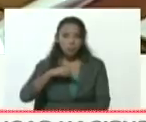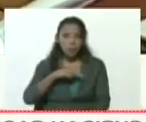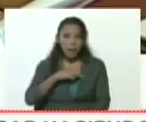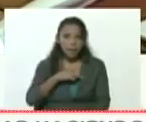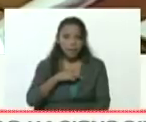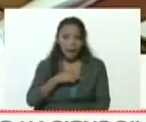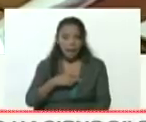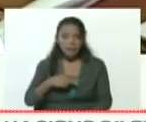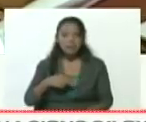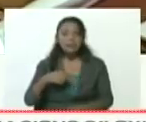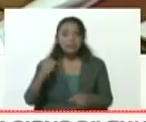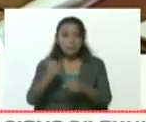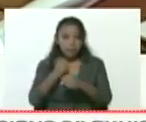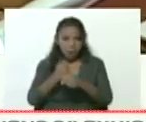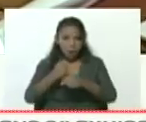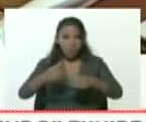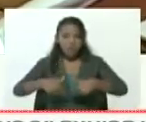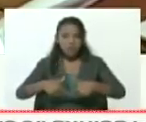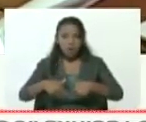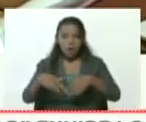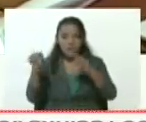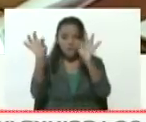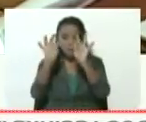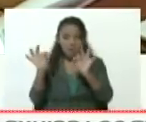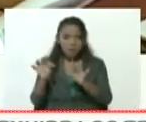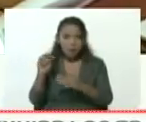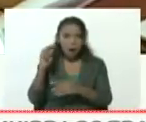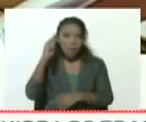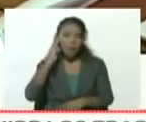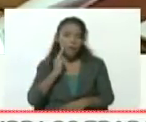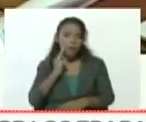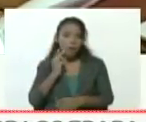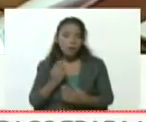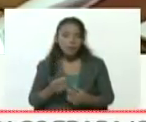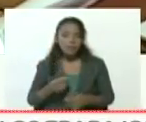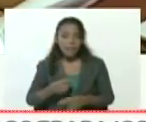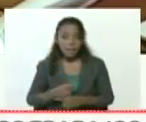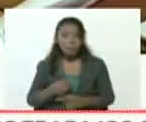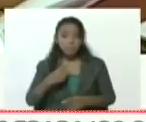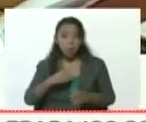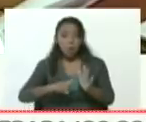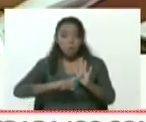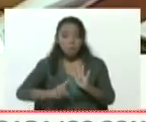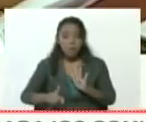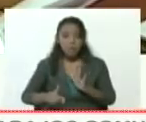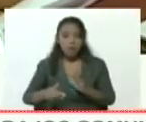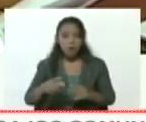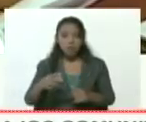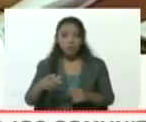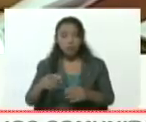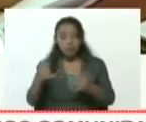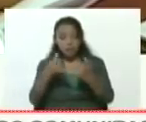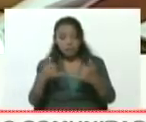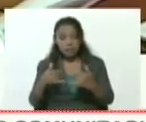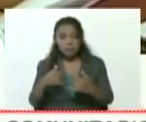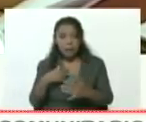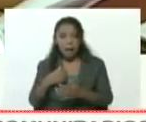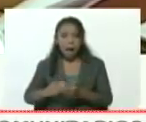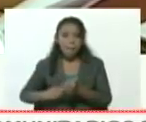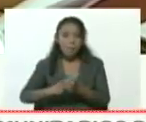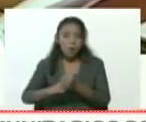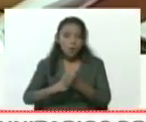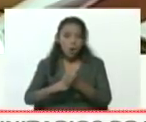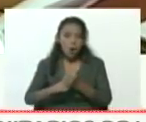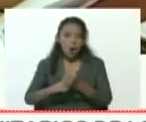del modelo bolivariano en su determinación de dar bienestar al ser humano por encima de cualquier